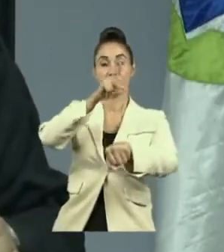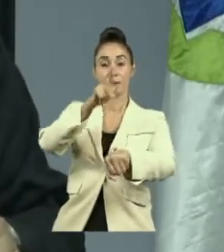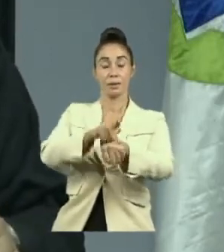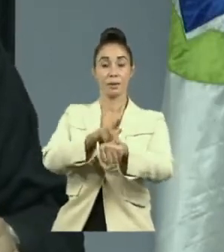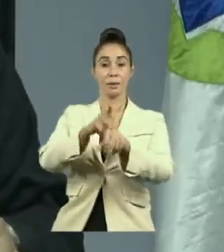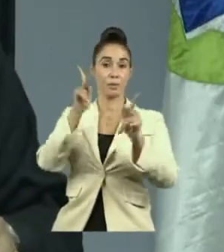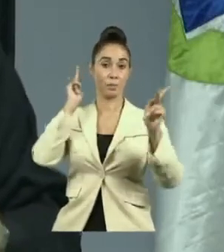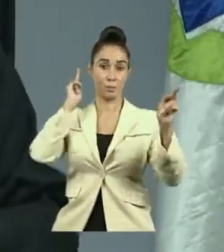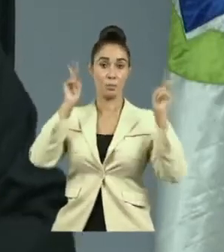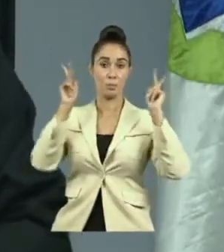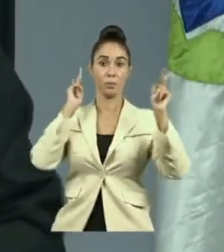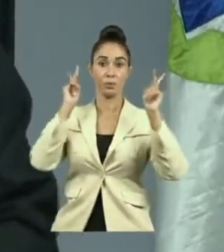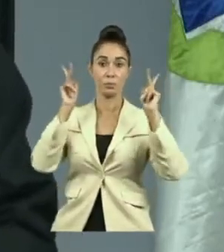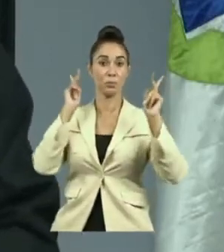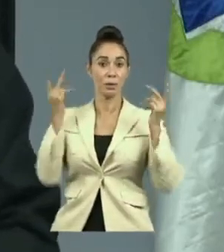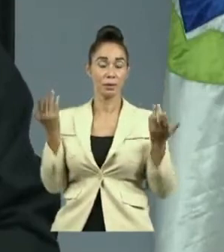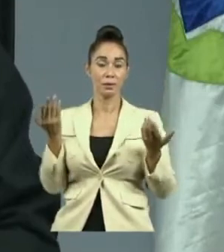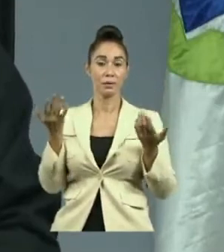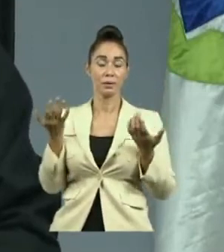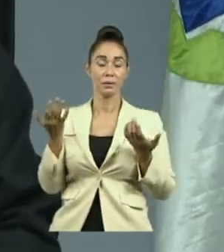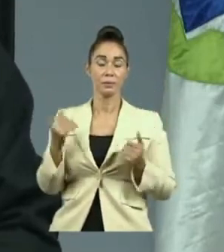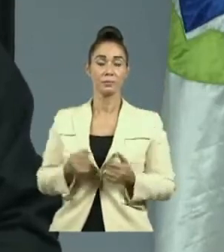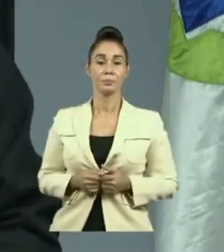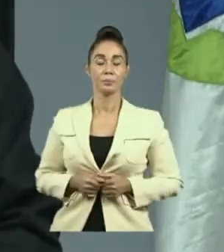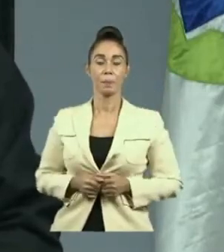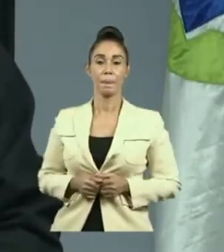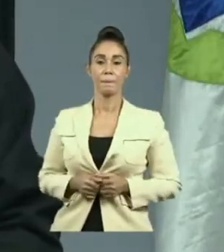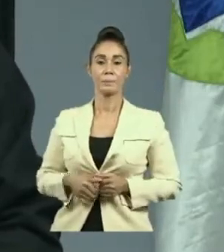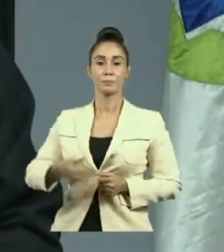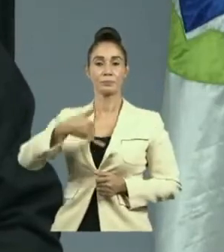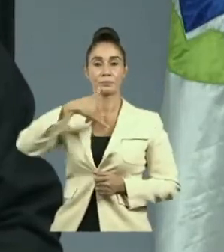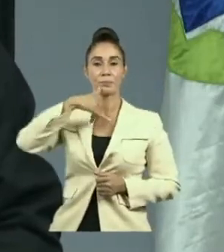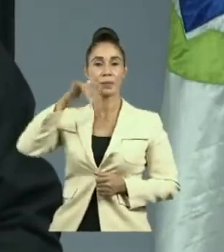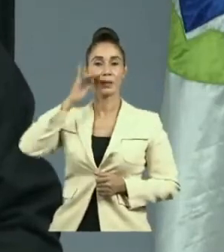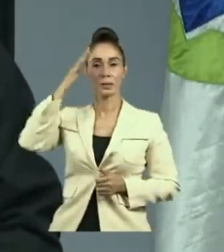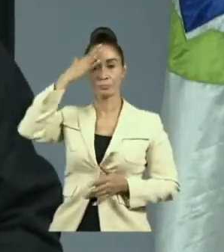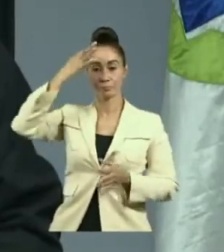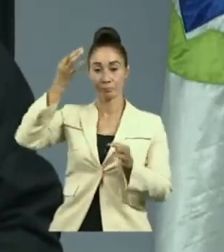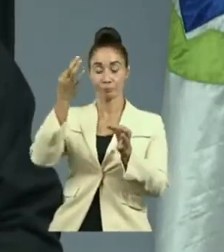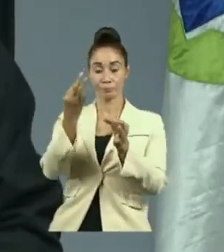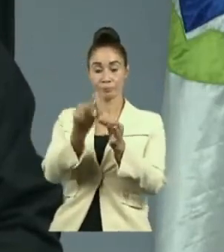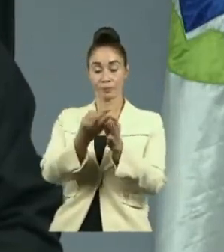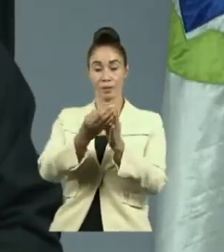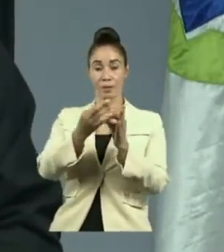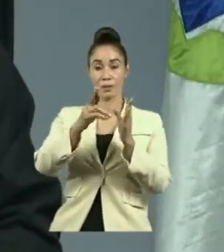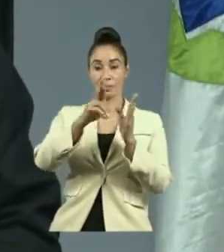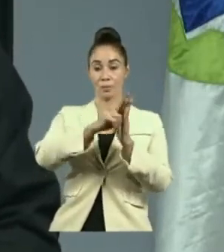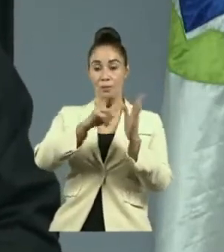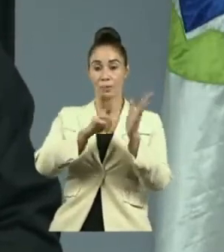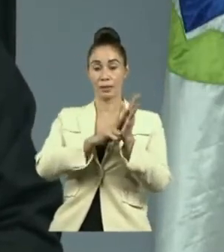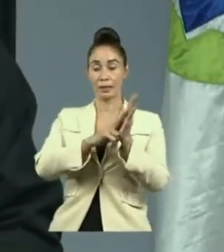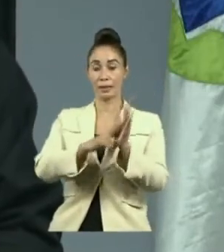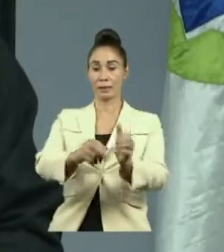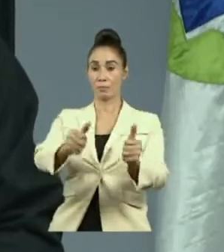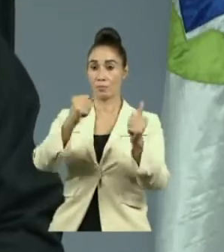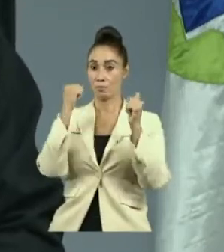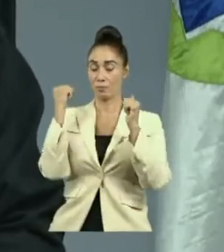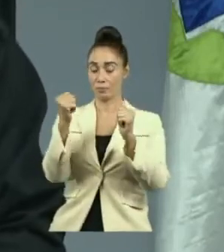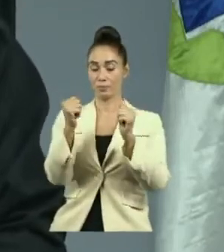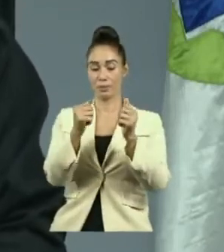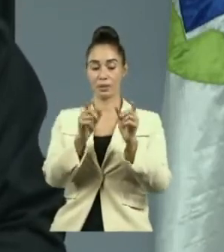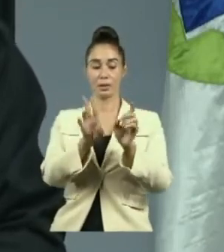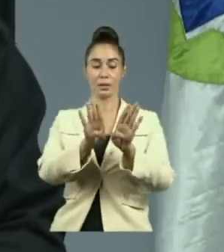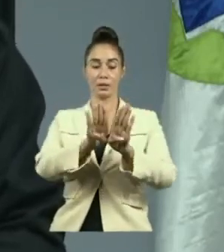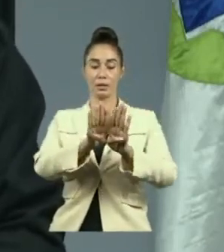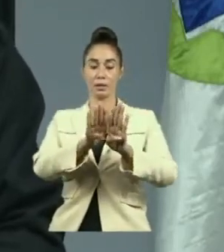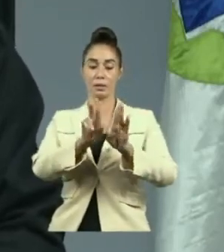plata con medidas de aislamiento que están siendo tomadas de limitación